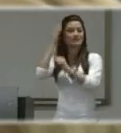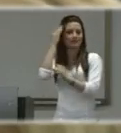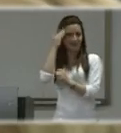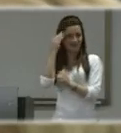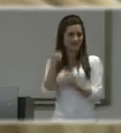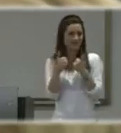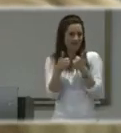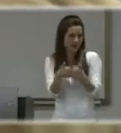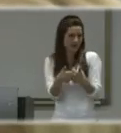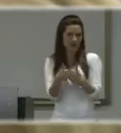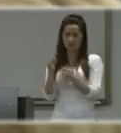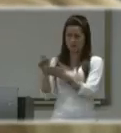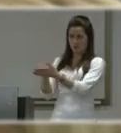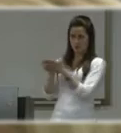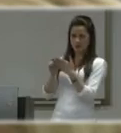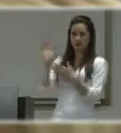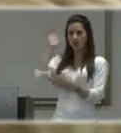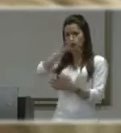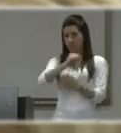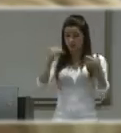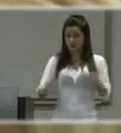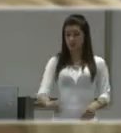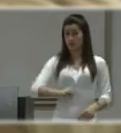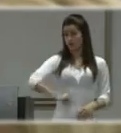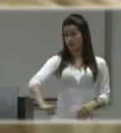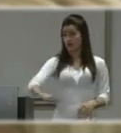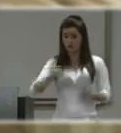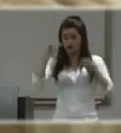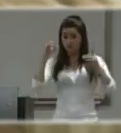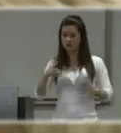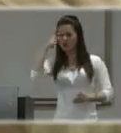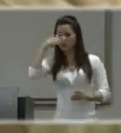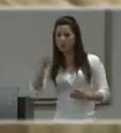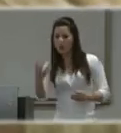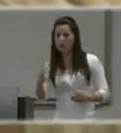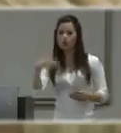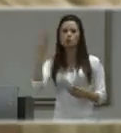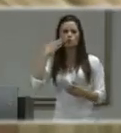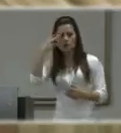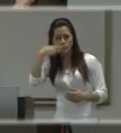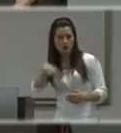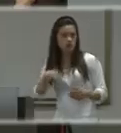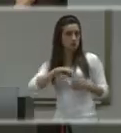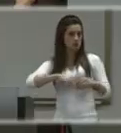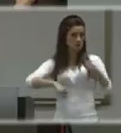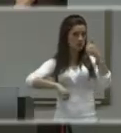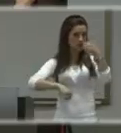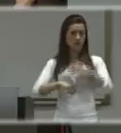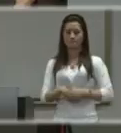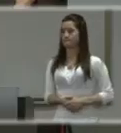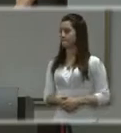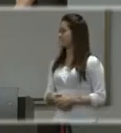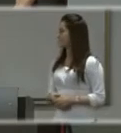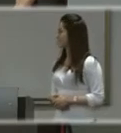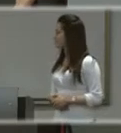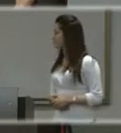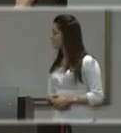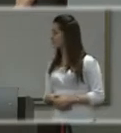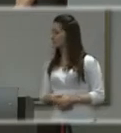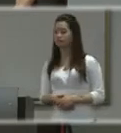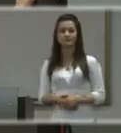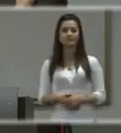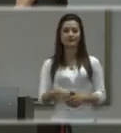sí, efectivamente, tienen ese derecho y que lo hacen pleno, pues. Y ella dice como, yo